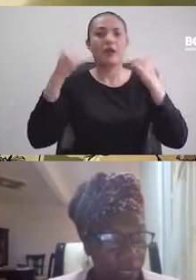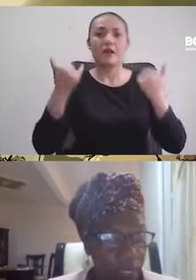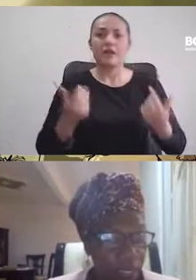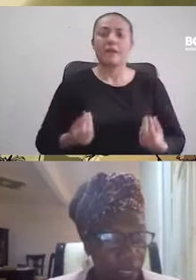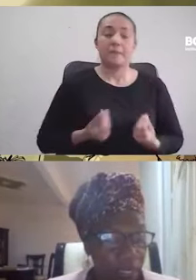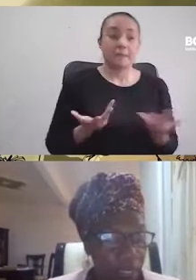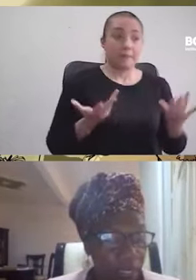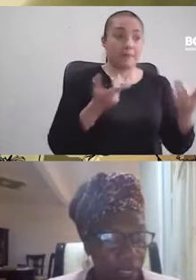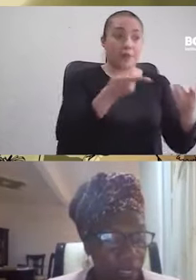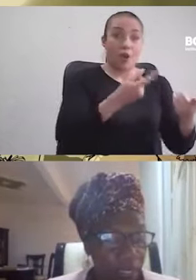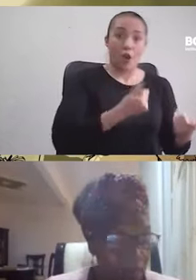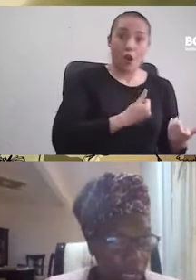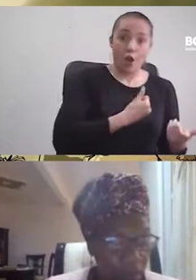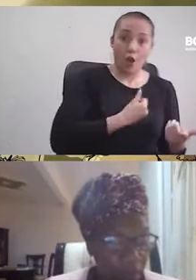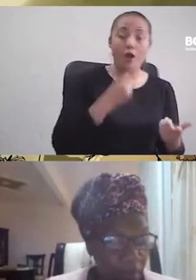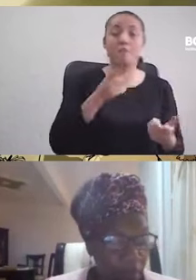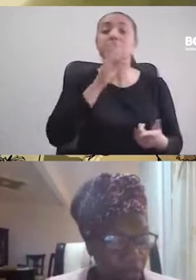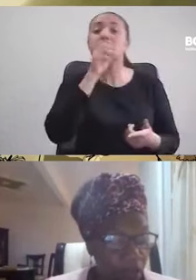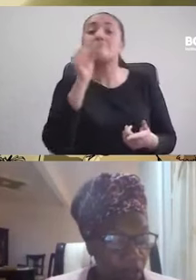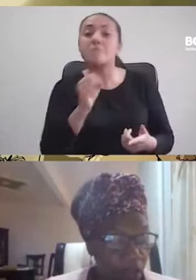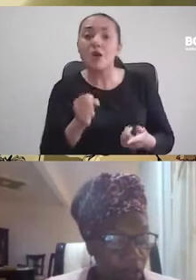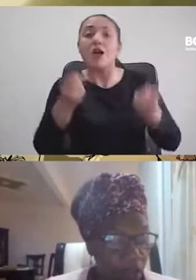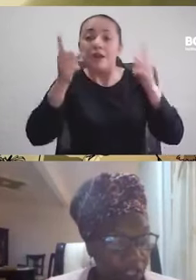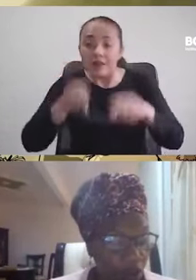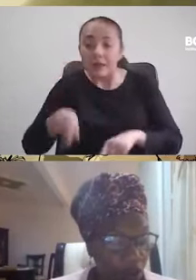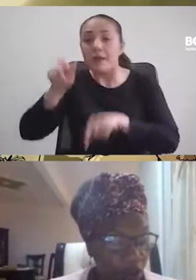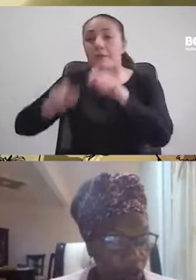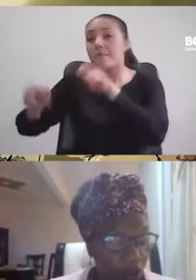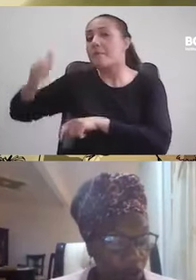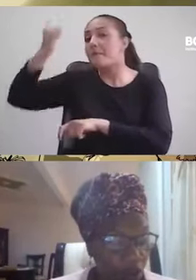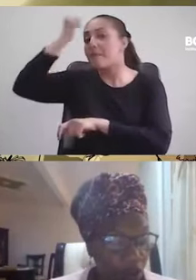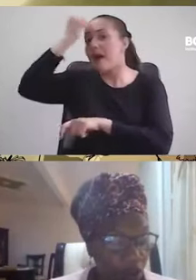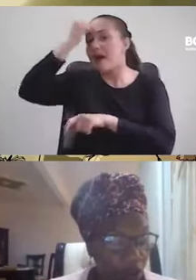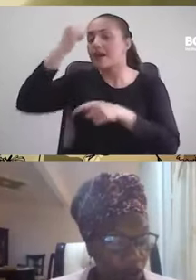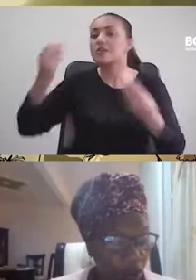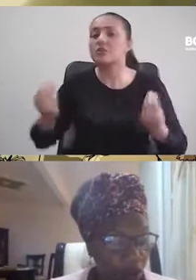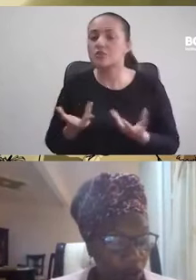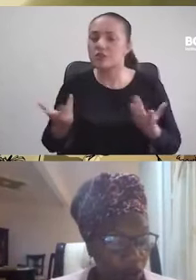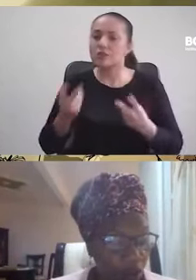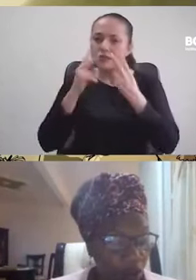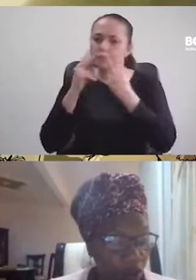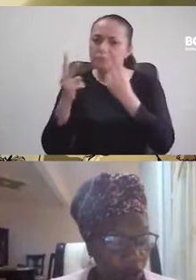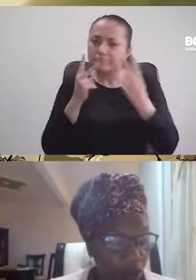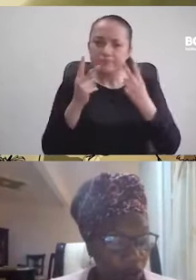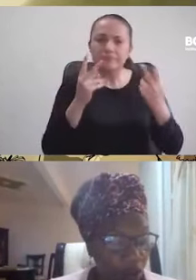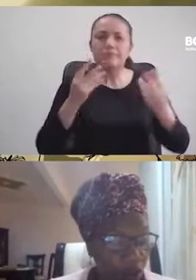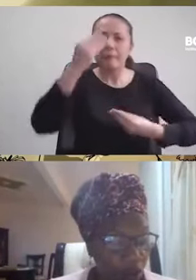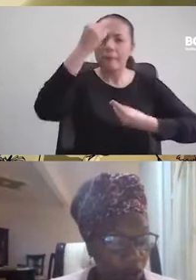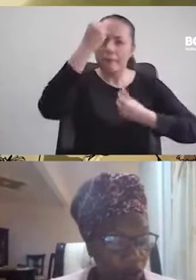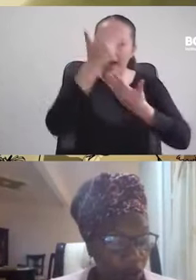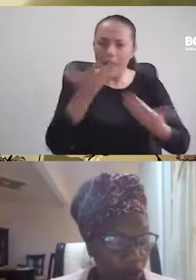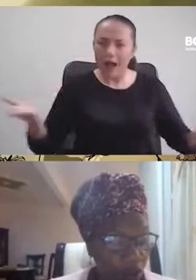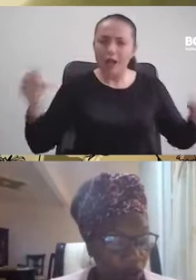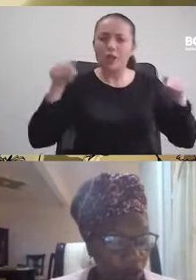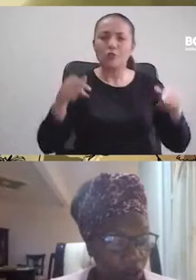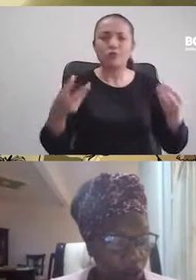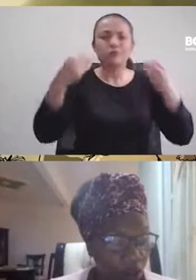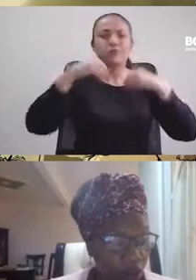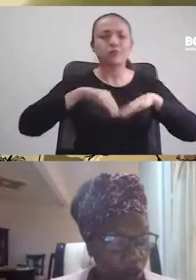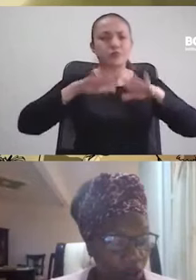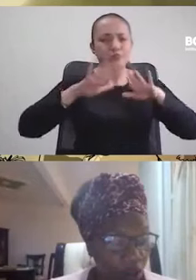el viejo, también vivan los maestros. No olvidemos los valores que de nuestro.